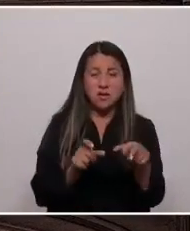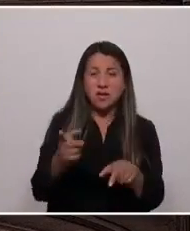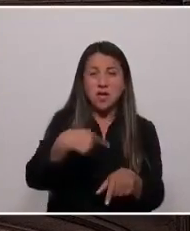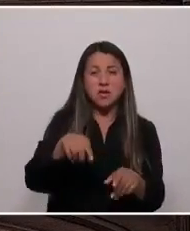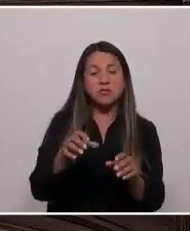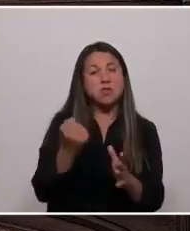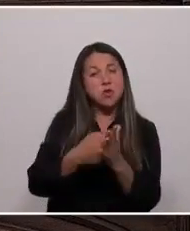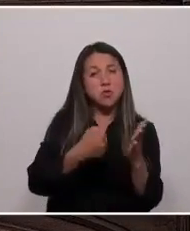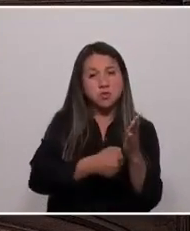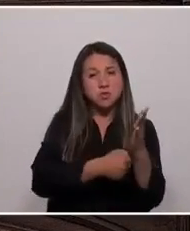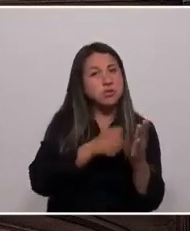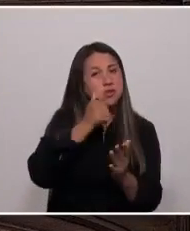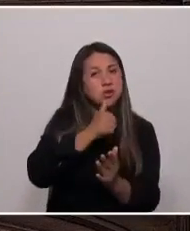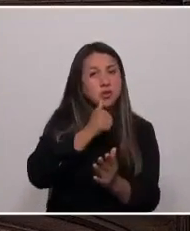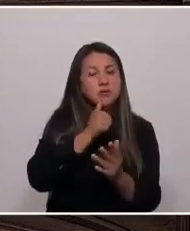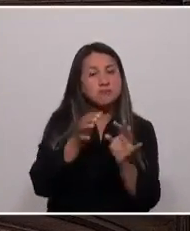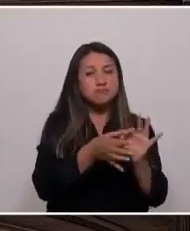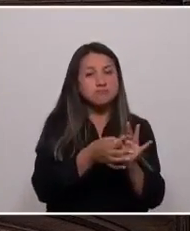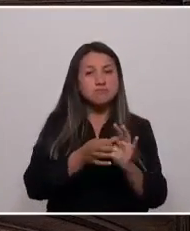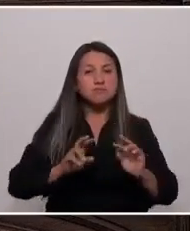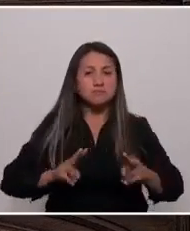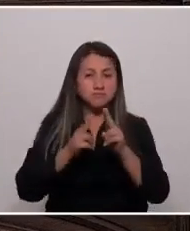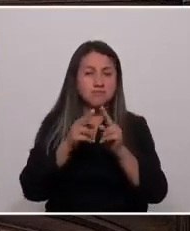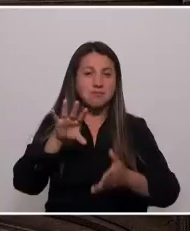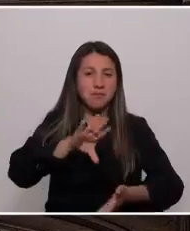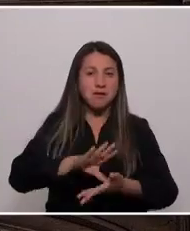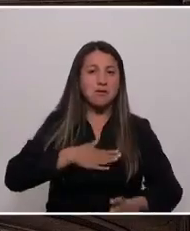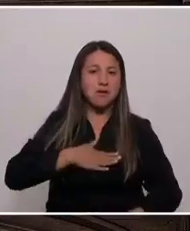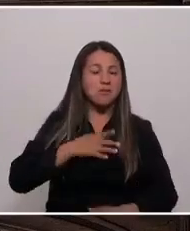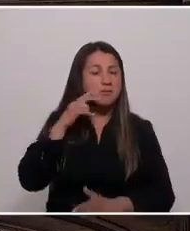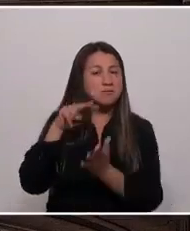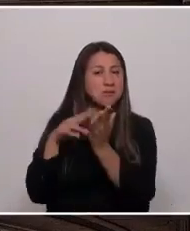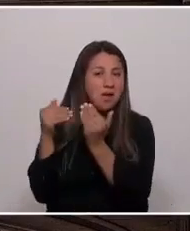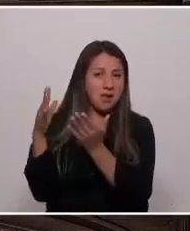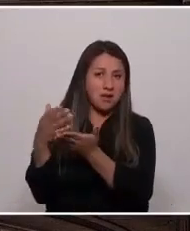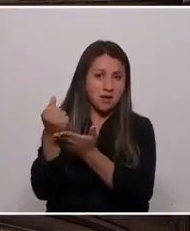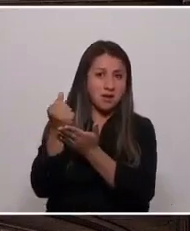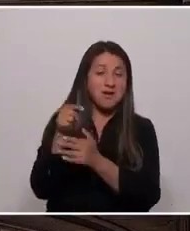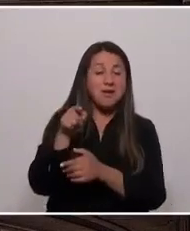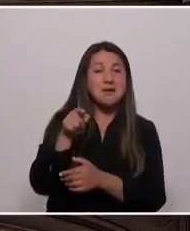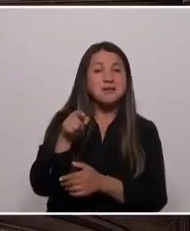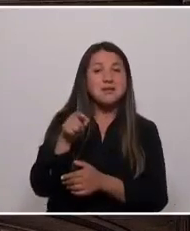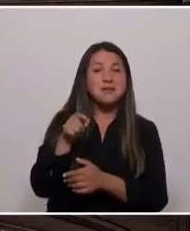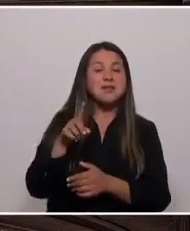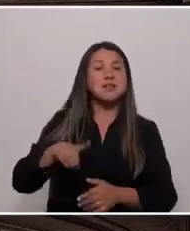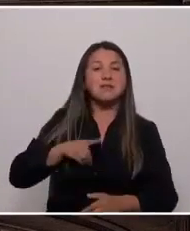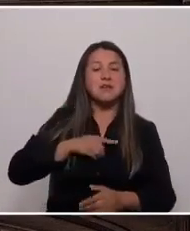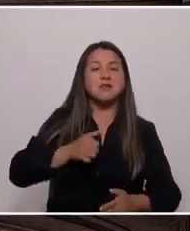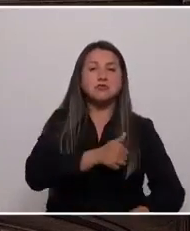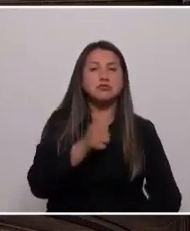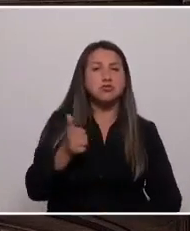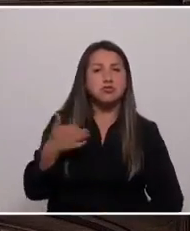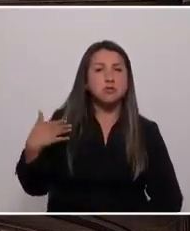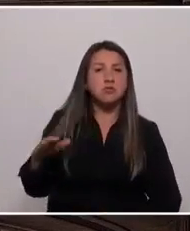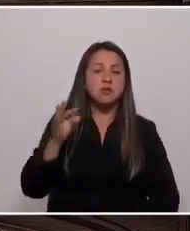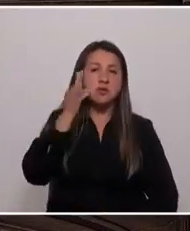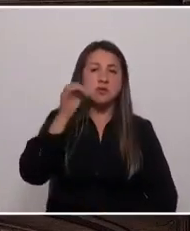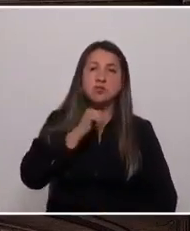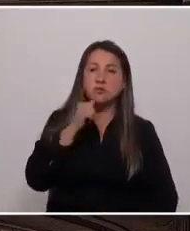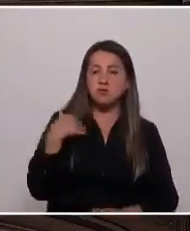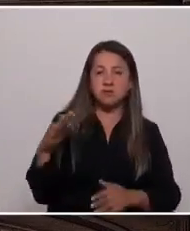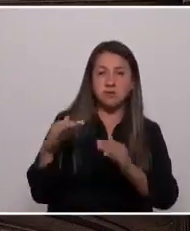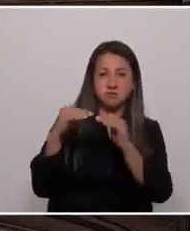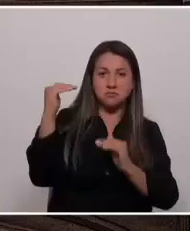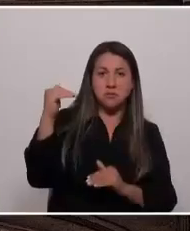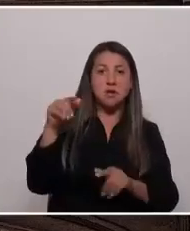para que juntos construyamos el país que siempre anhelamos ese que dignifica a todos y todas sin diferencia de clase y sin discriminación por eso y